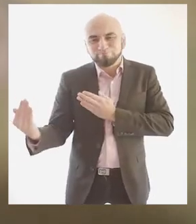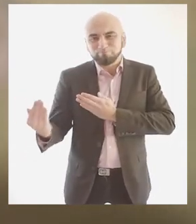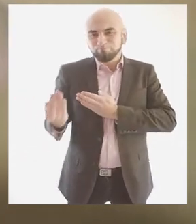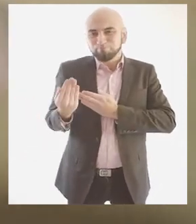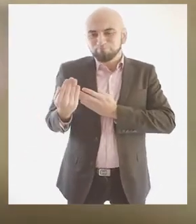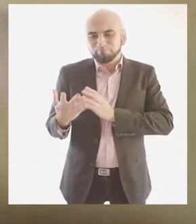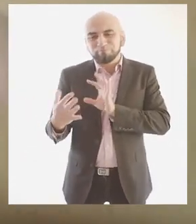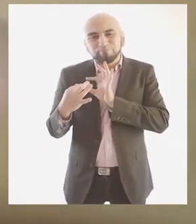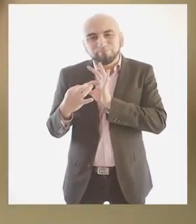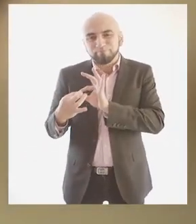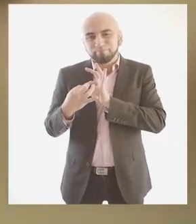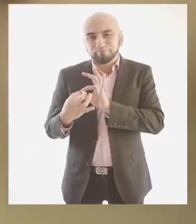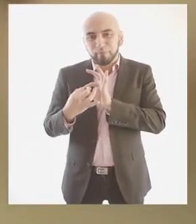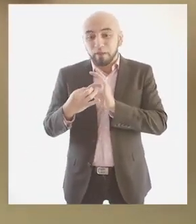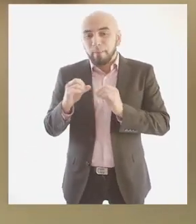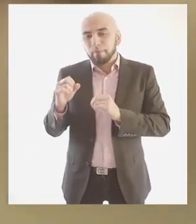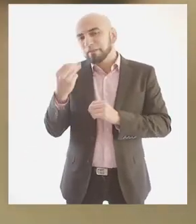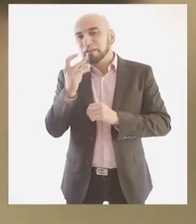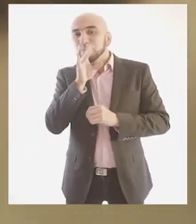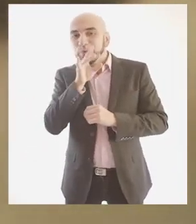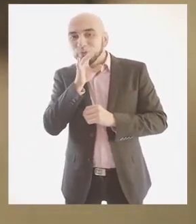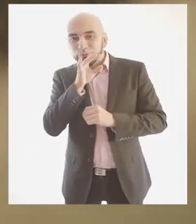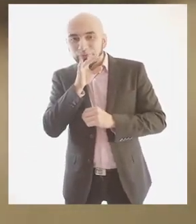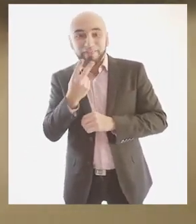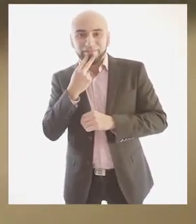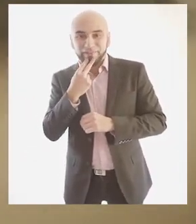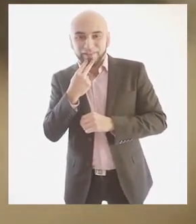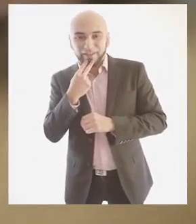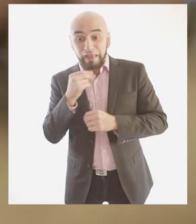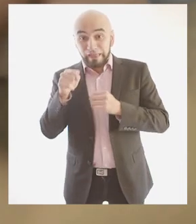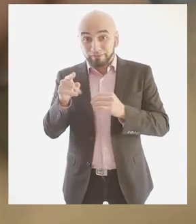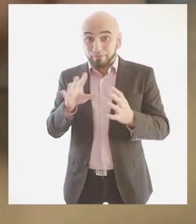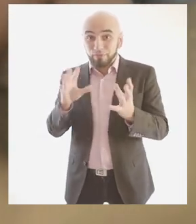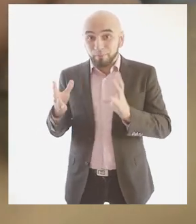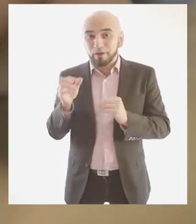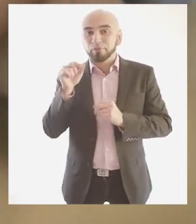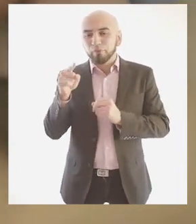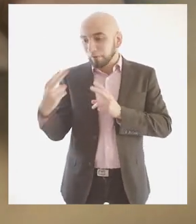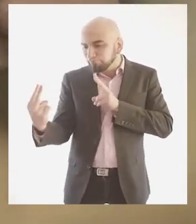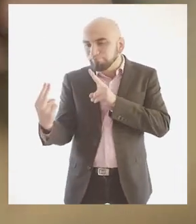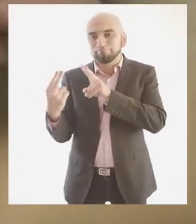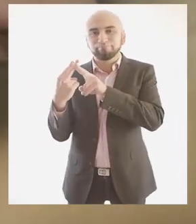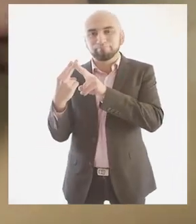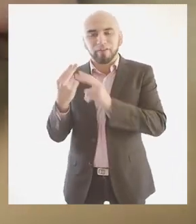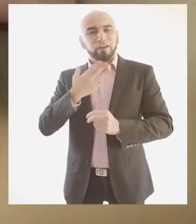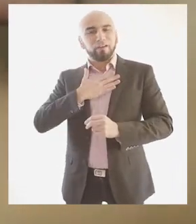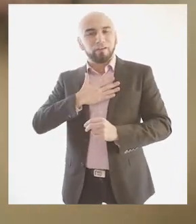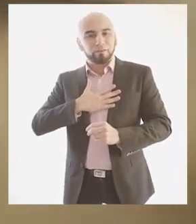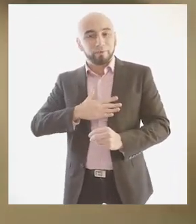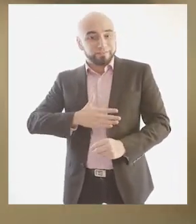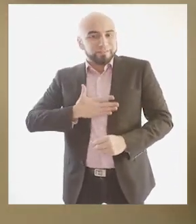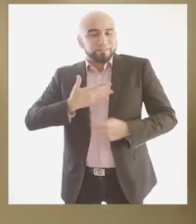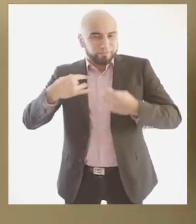piel inmediato por lo menos la primera media hora de vida. De esta forma, se conocerán cara a cara, se calmará, se